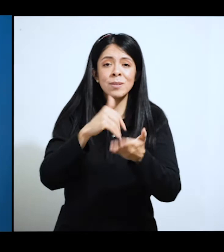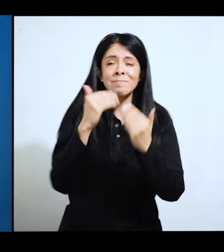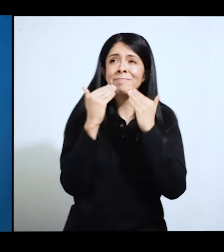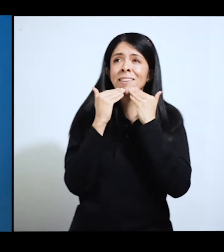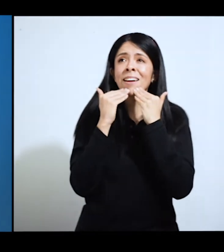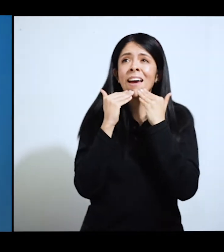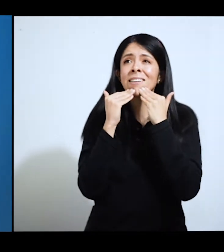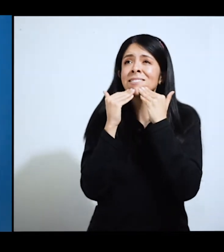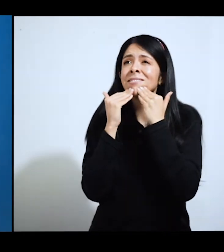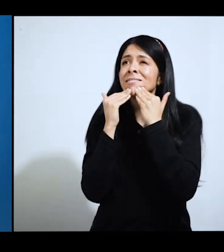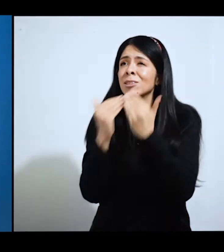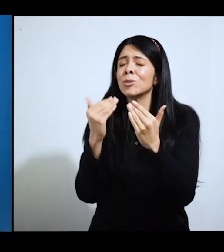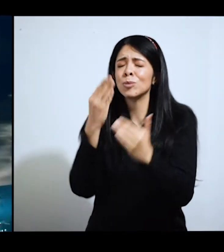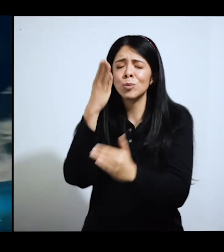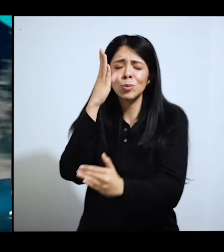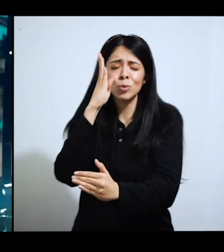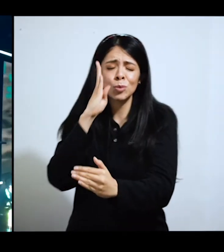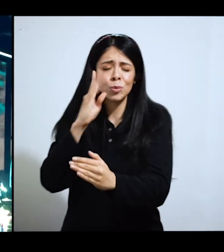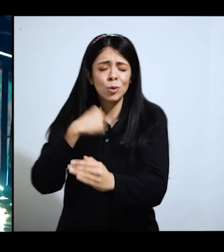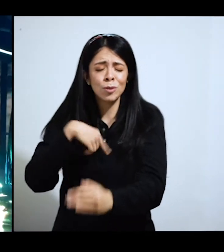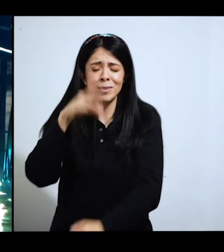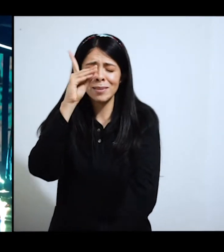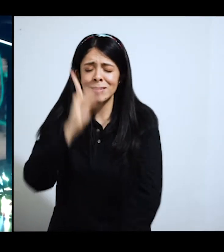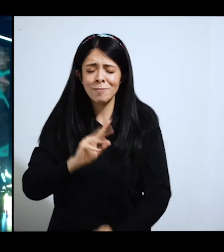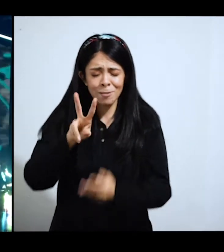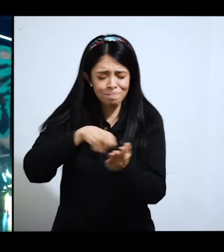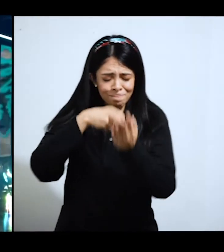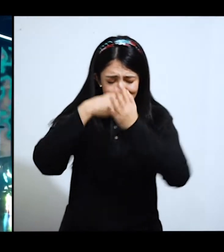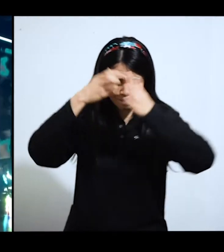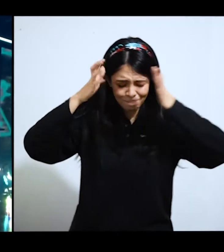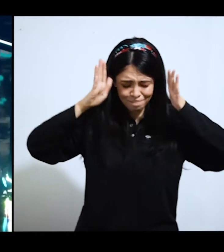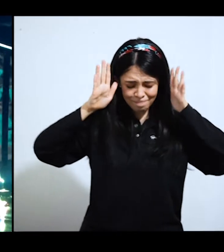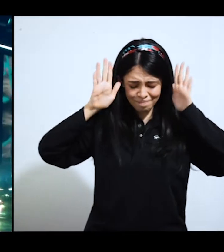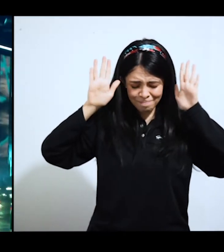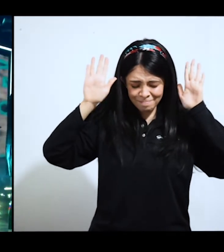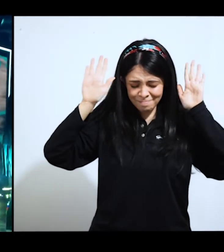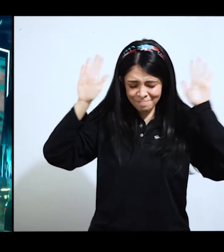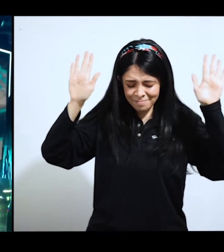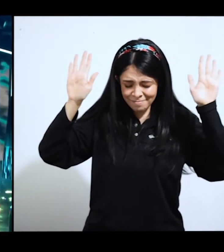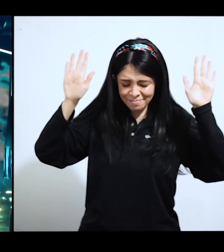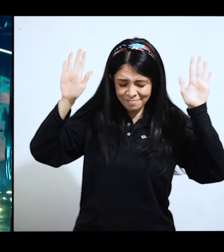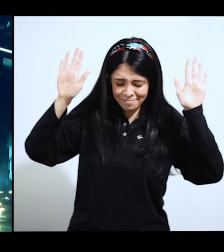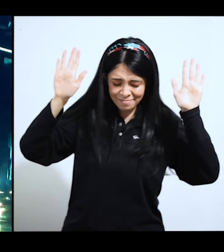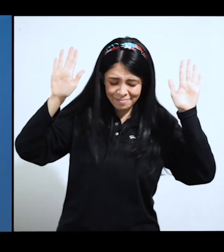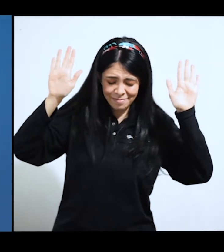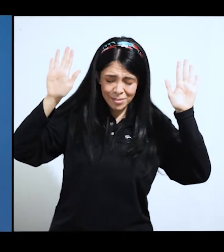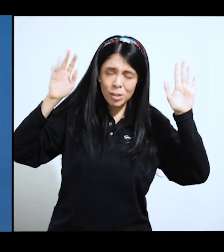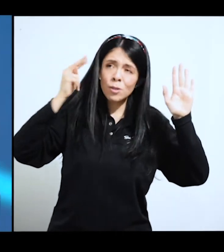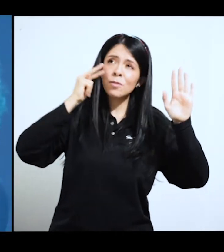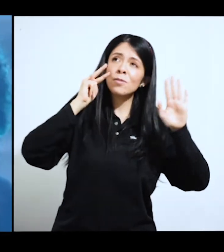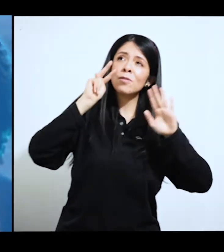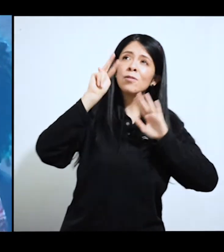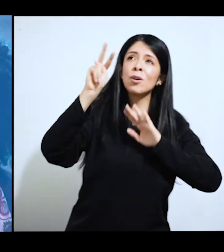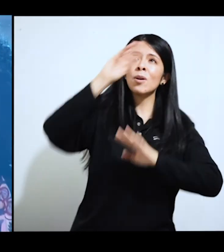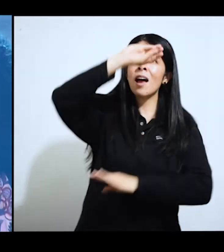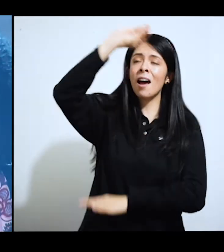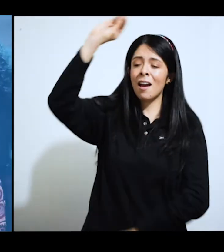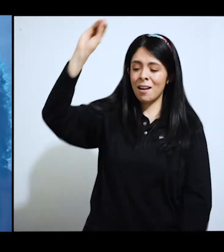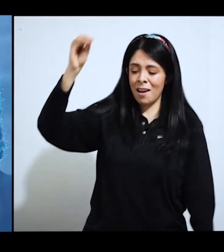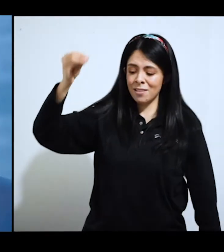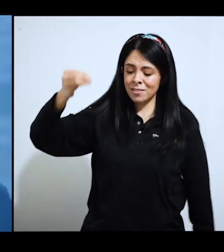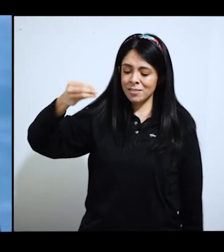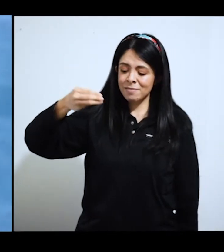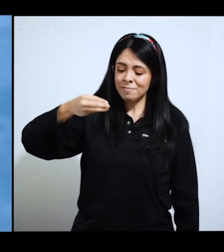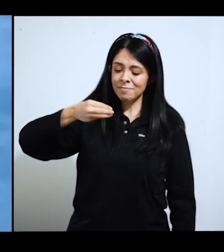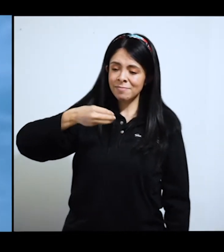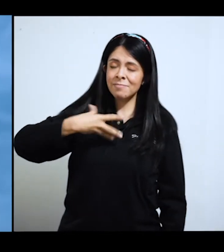más. Y ahora en gratitud me postro ante ti.